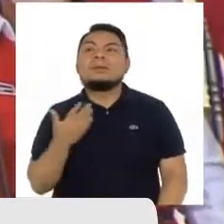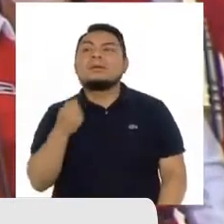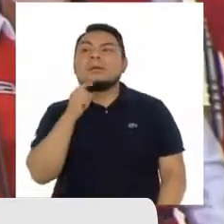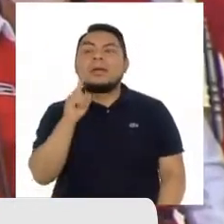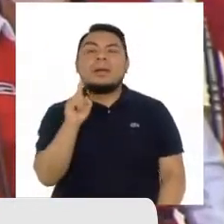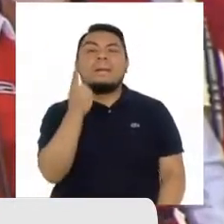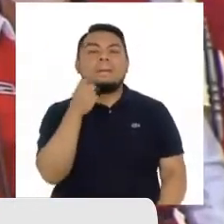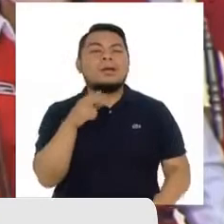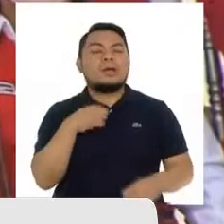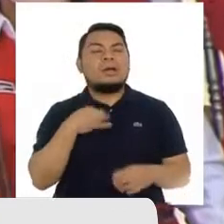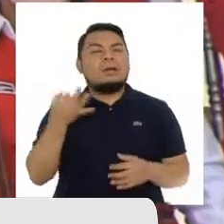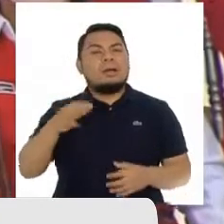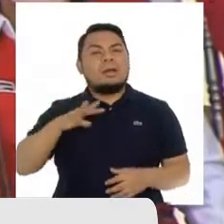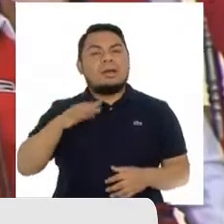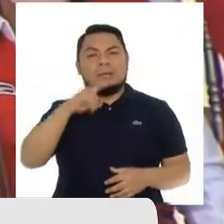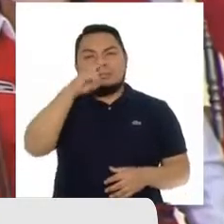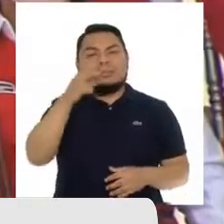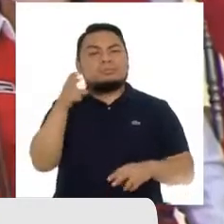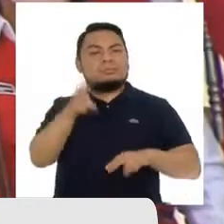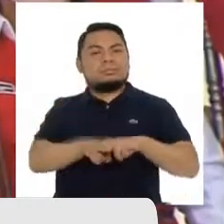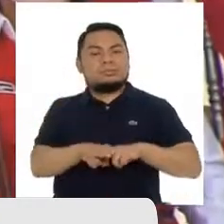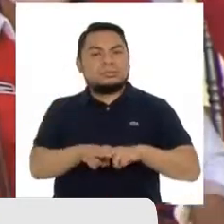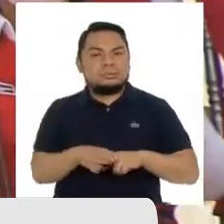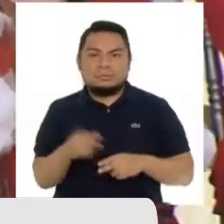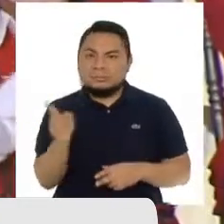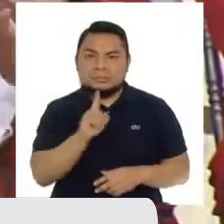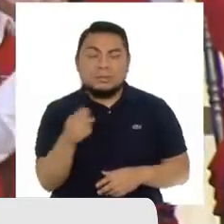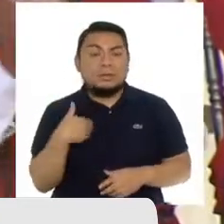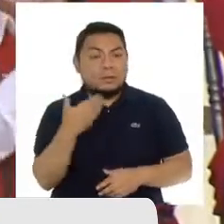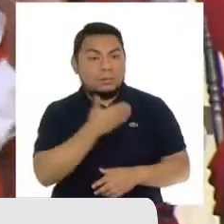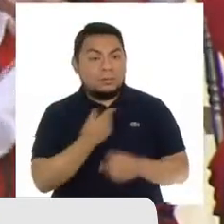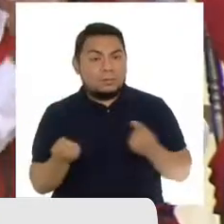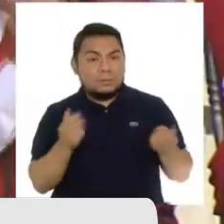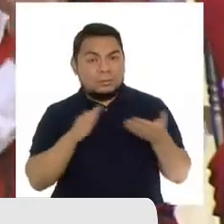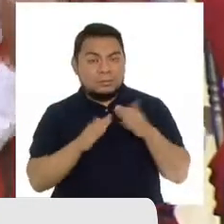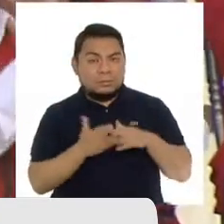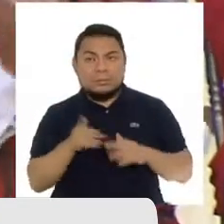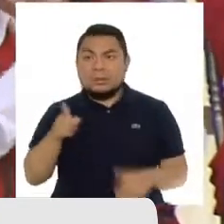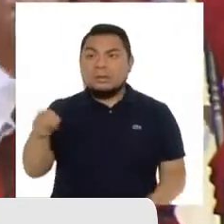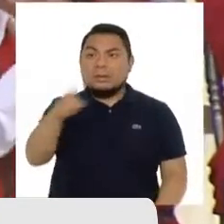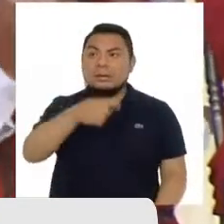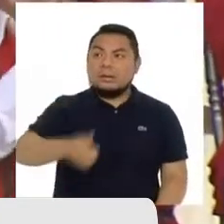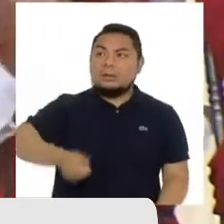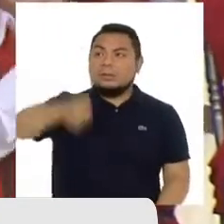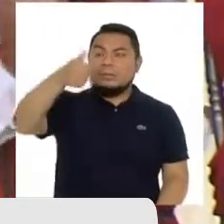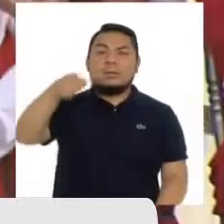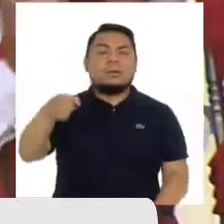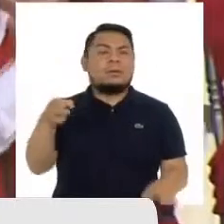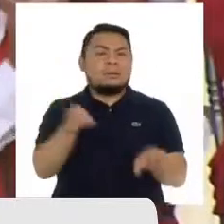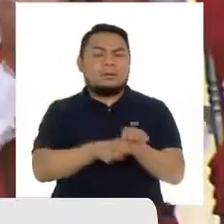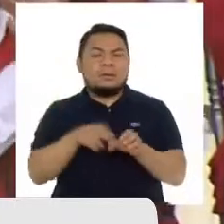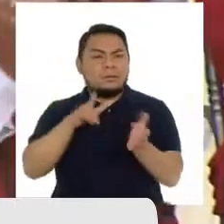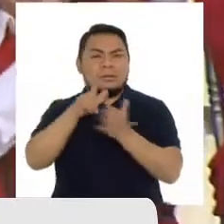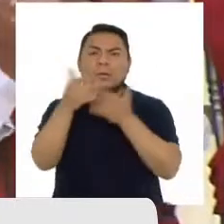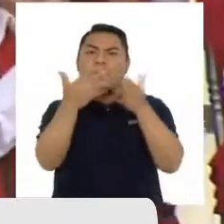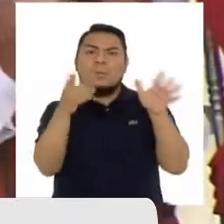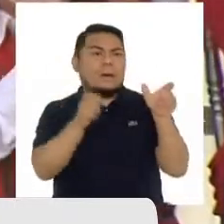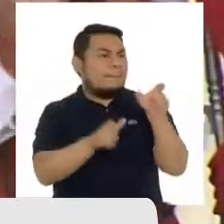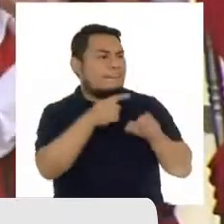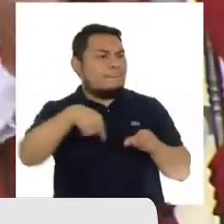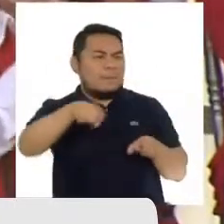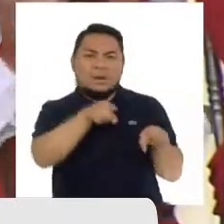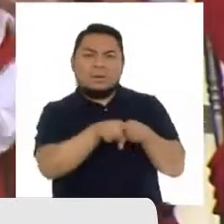primera línea en un gobierno del pueblo los funcionarios viajarán como cualquier ciudadano de la